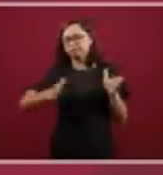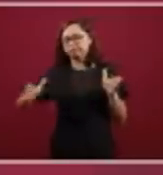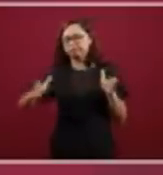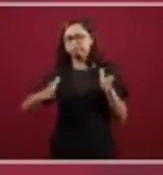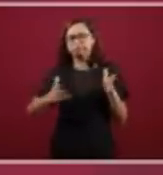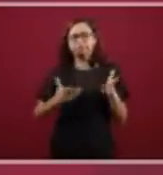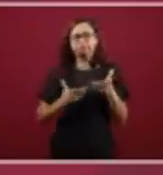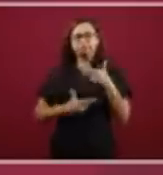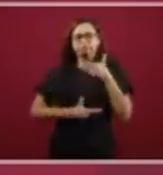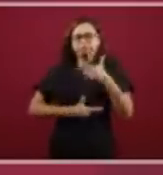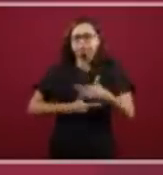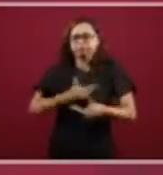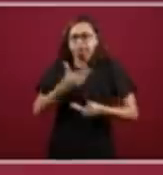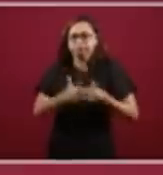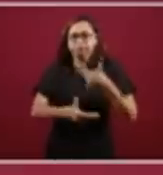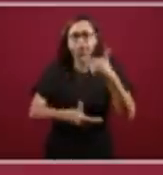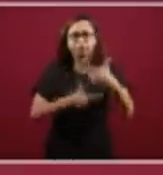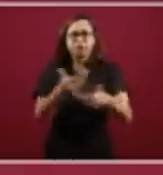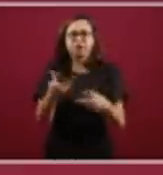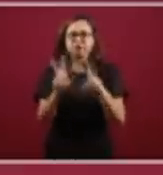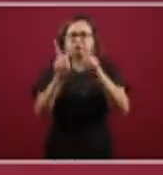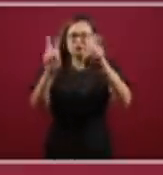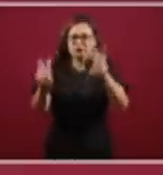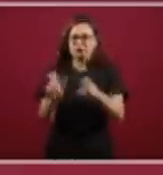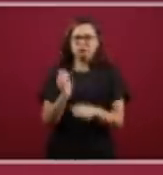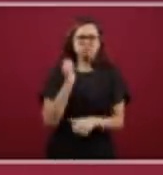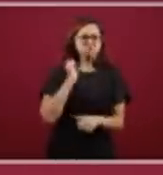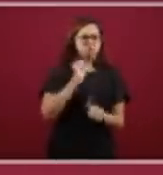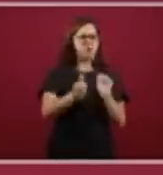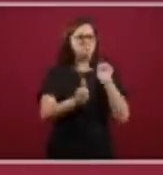avanzó mucho el individualismo.